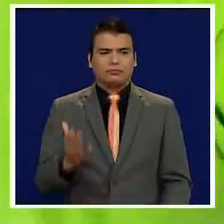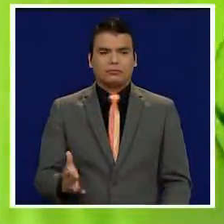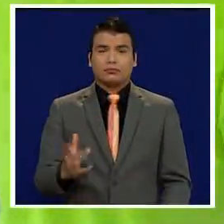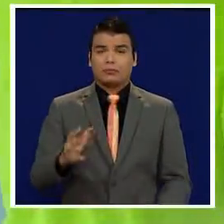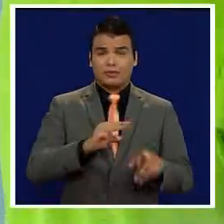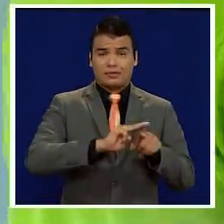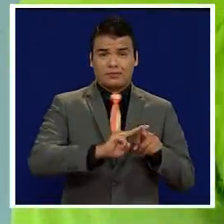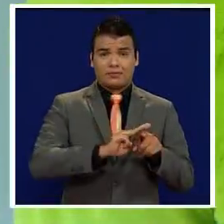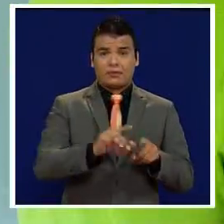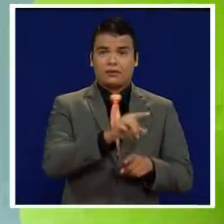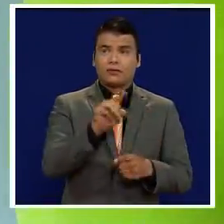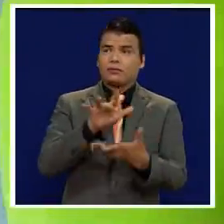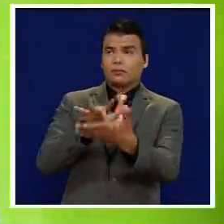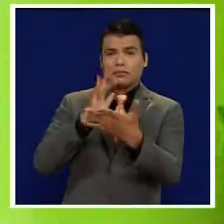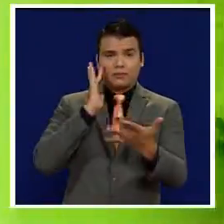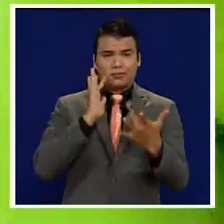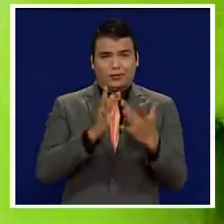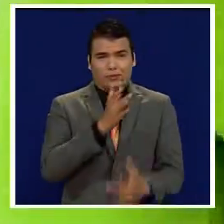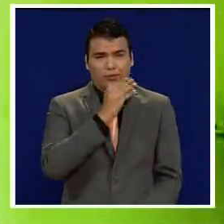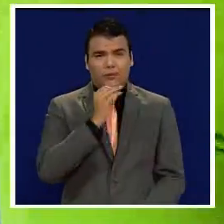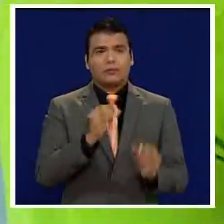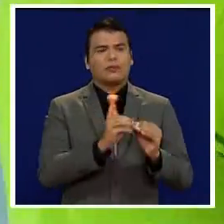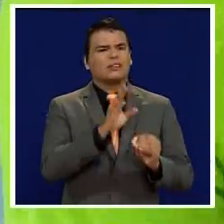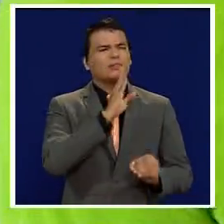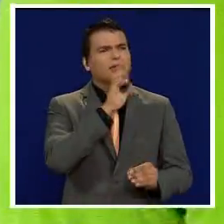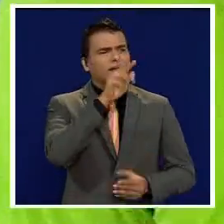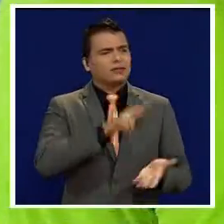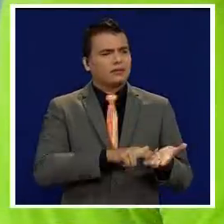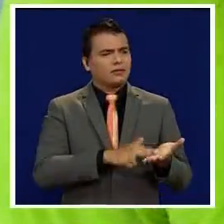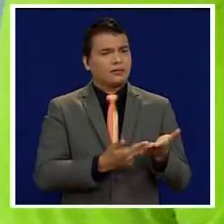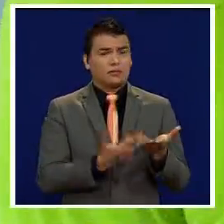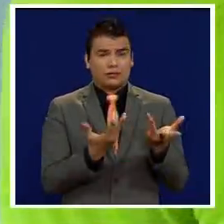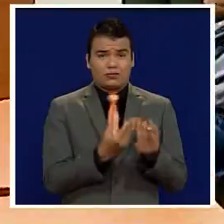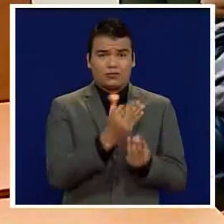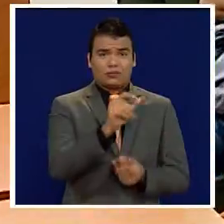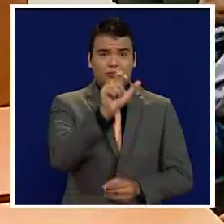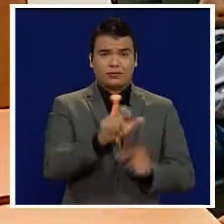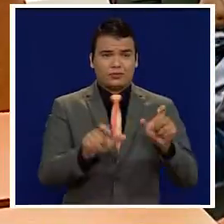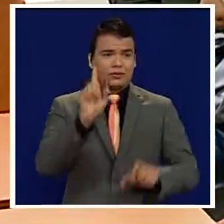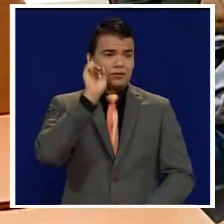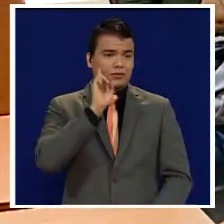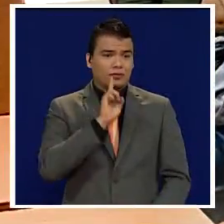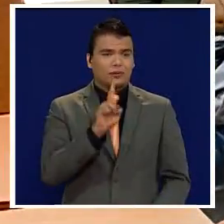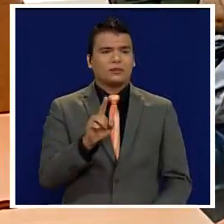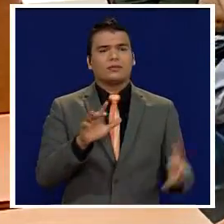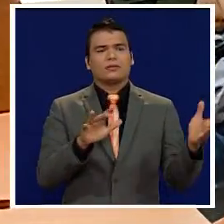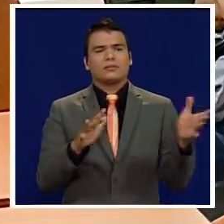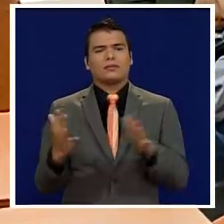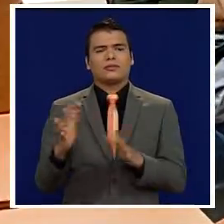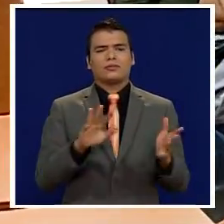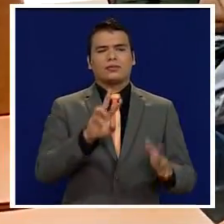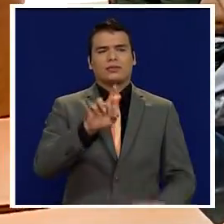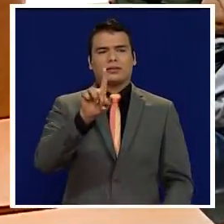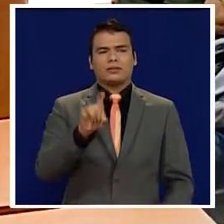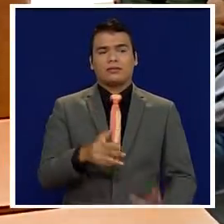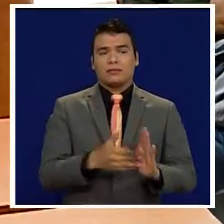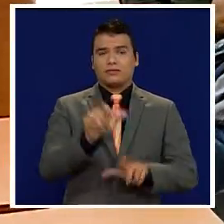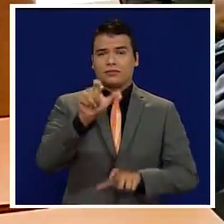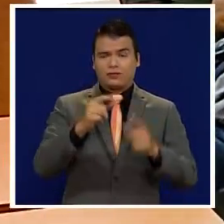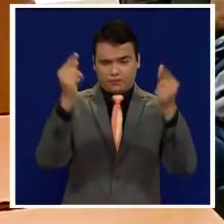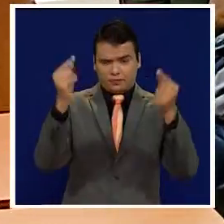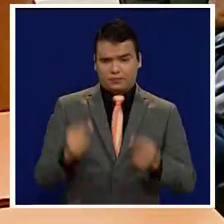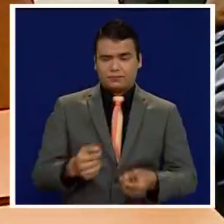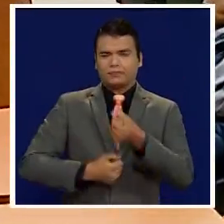no cuenta con señalización adecuada ni con intérpretes de señas para este grupo poblacional que en Cali alcanza los 26.000 habitantes según el censo